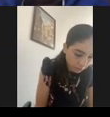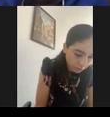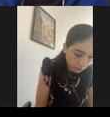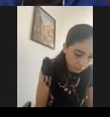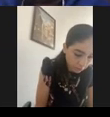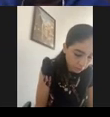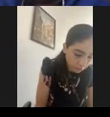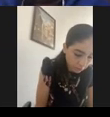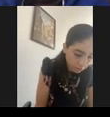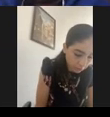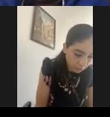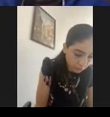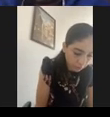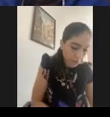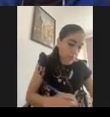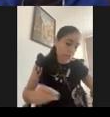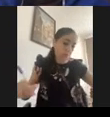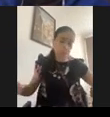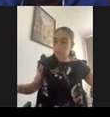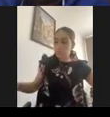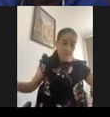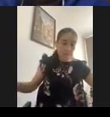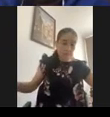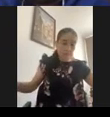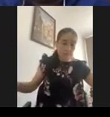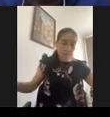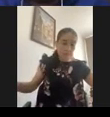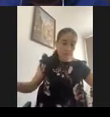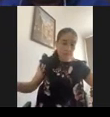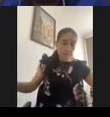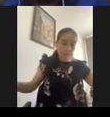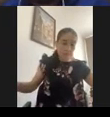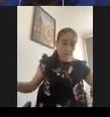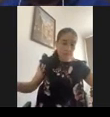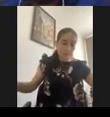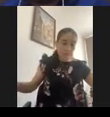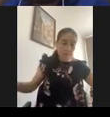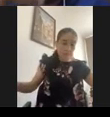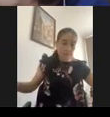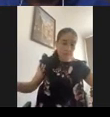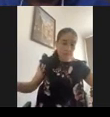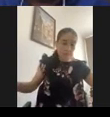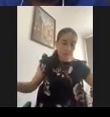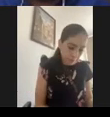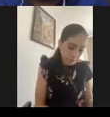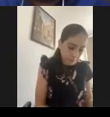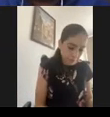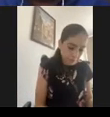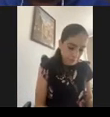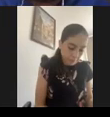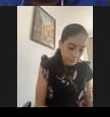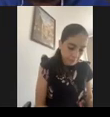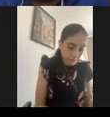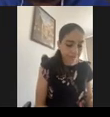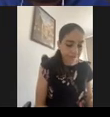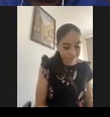ni supo a qué horas pasó el camellón. El tema es de que cuando se va el trailer, pues el camellón está hecho pedazos. Entonces, si nosotros le